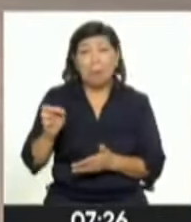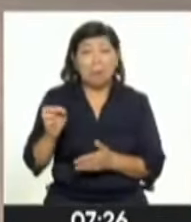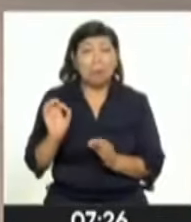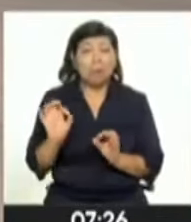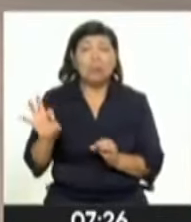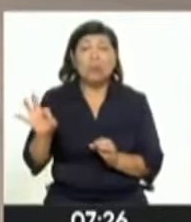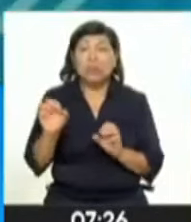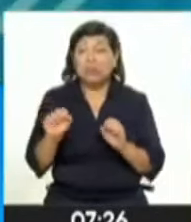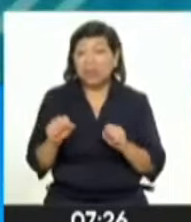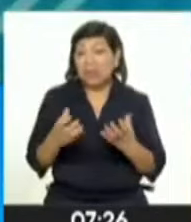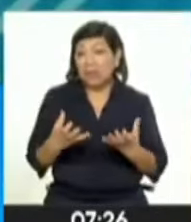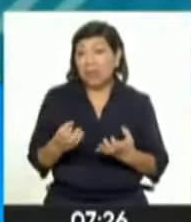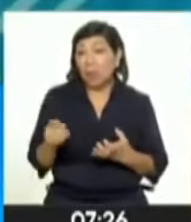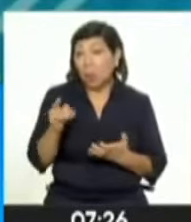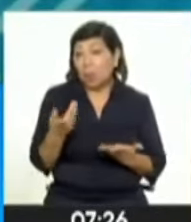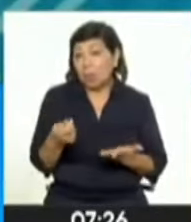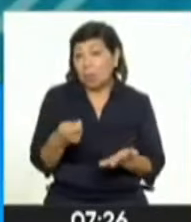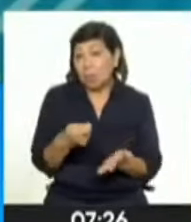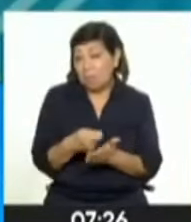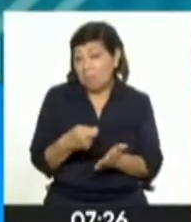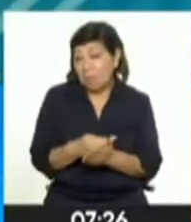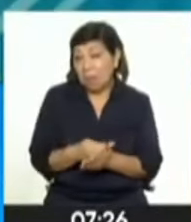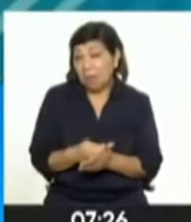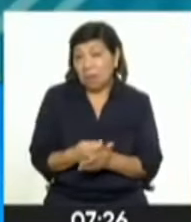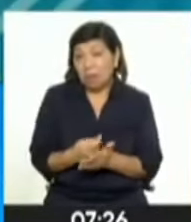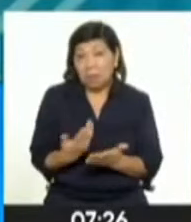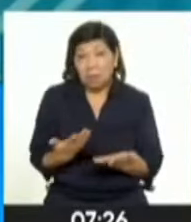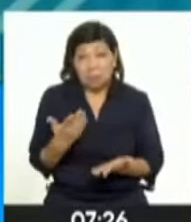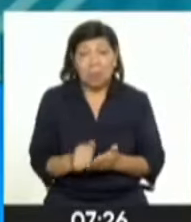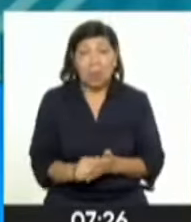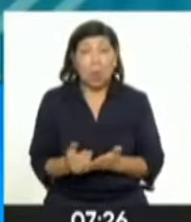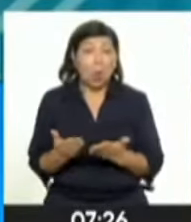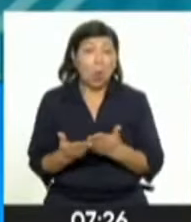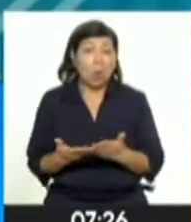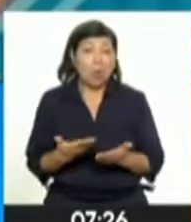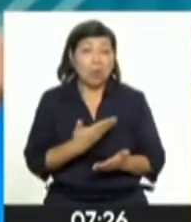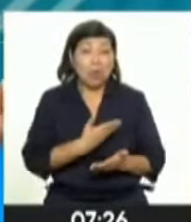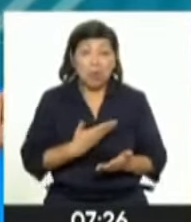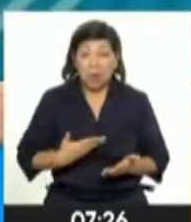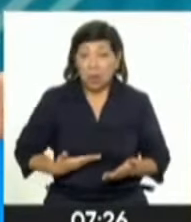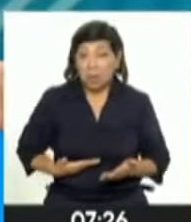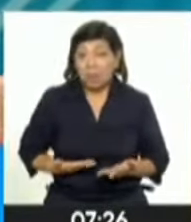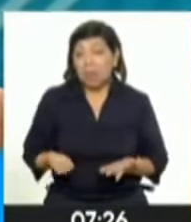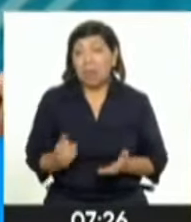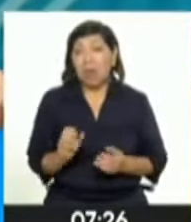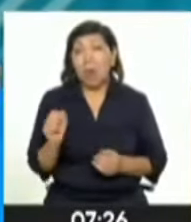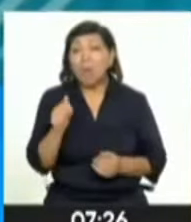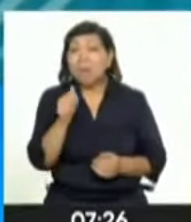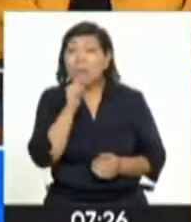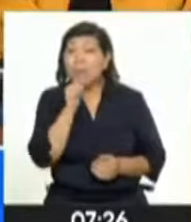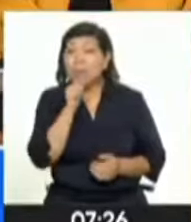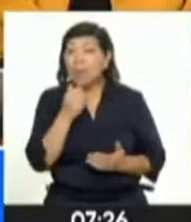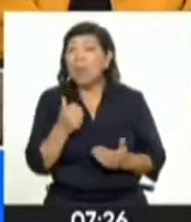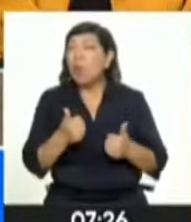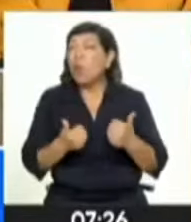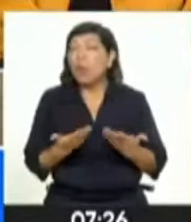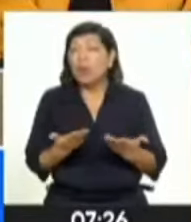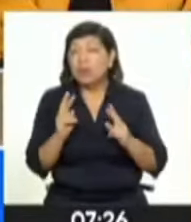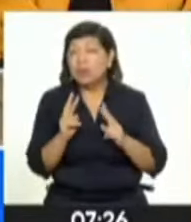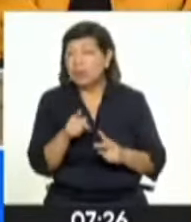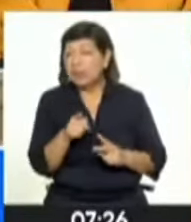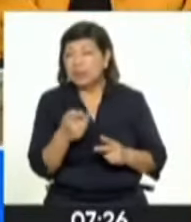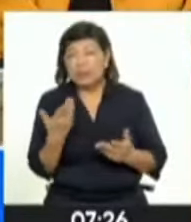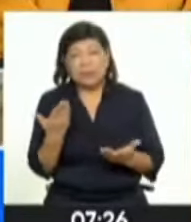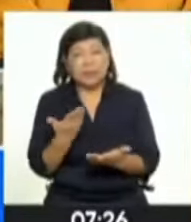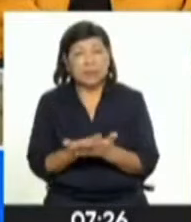familia elija si es que quiere utilizar ese subsidio en un colegio público o un colegio privado. ¿Cuál es la mirada que